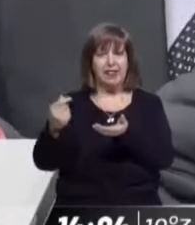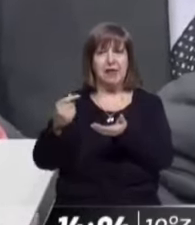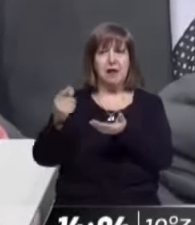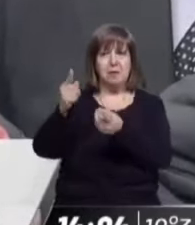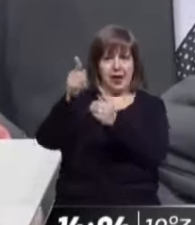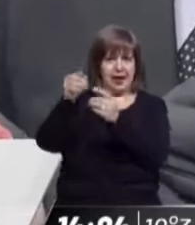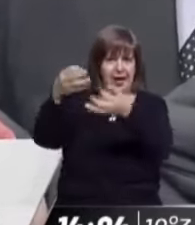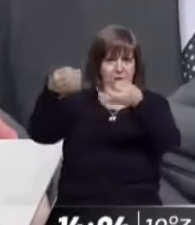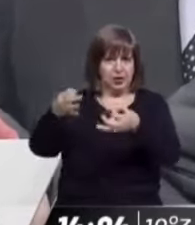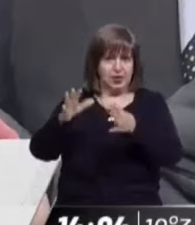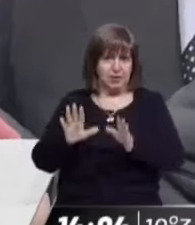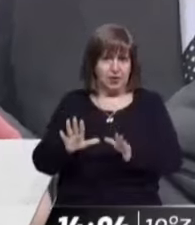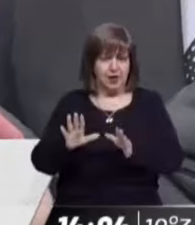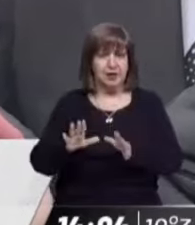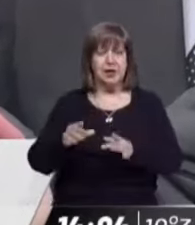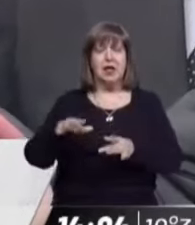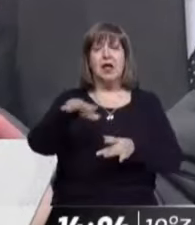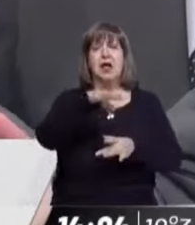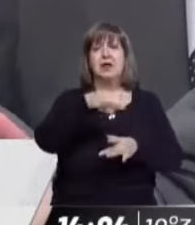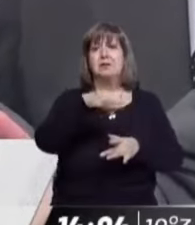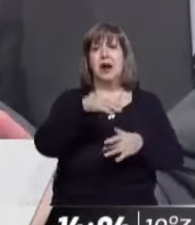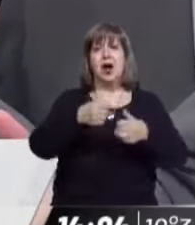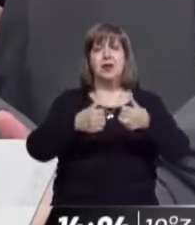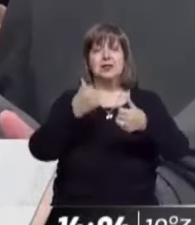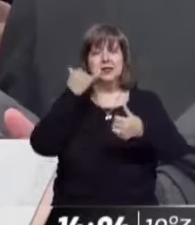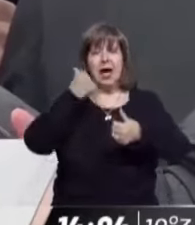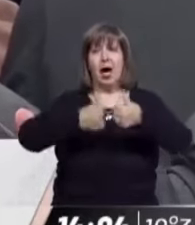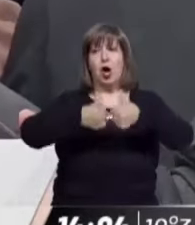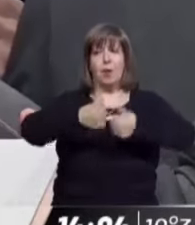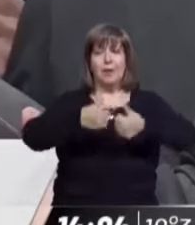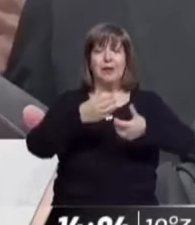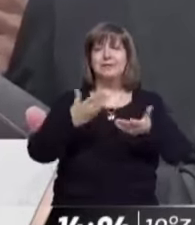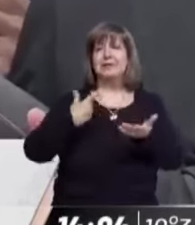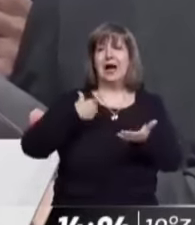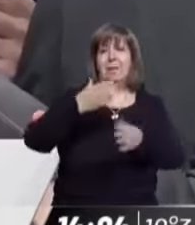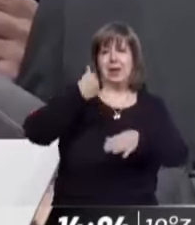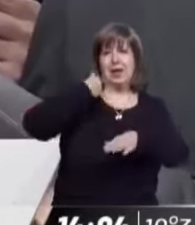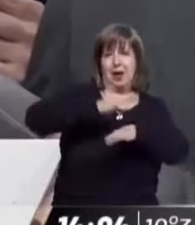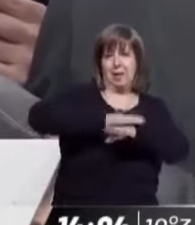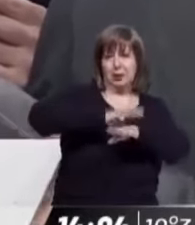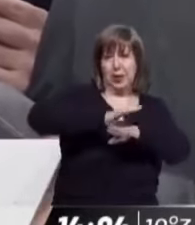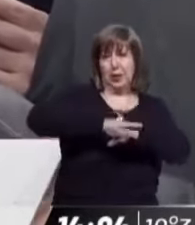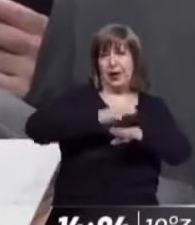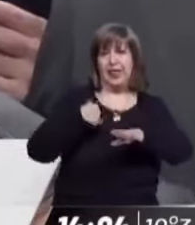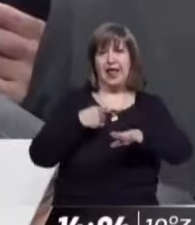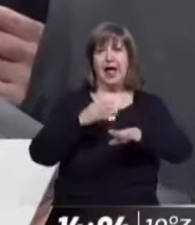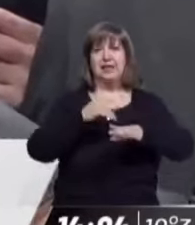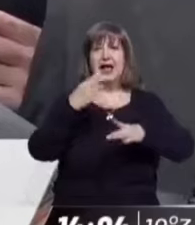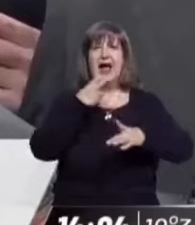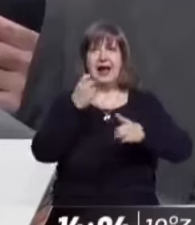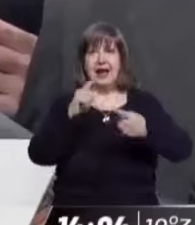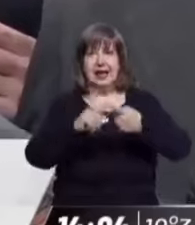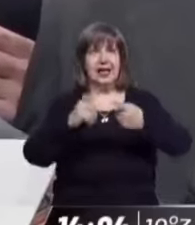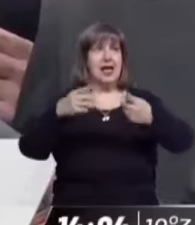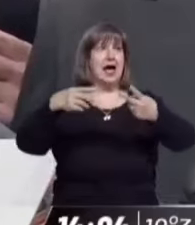plazas, etcétera, pero las competencias fuertes referidos a distribución de